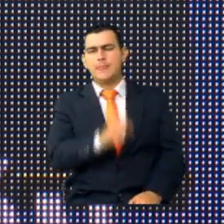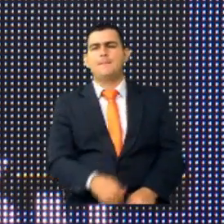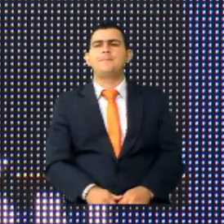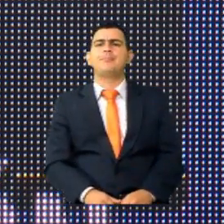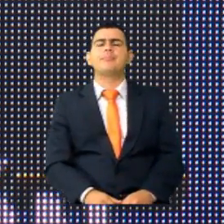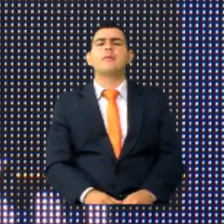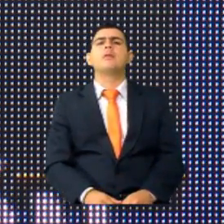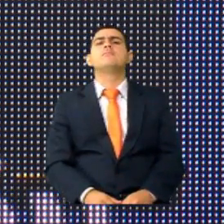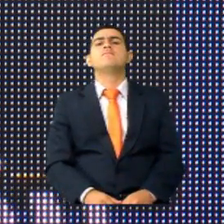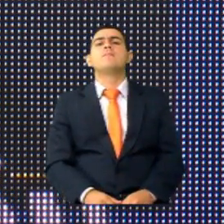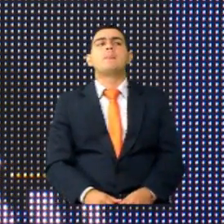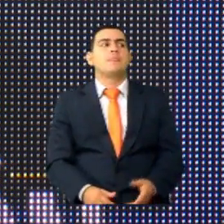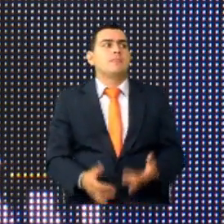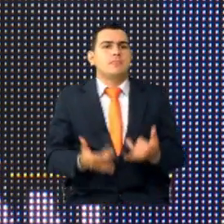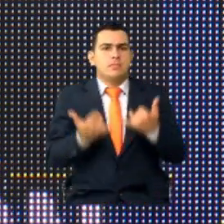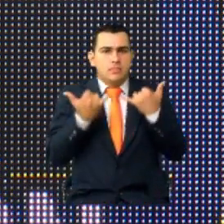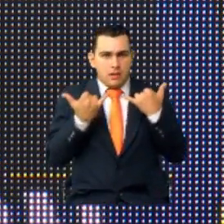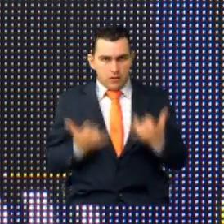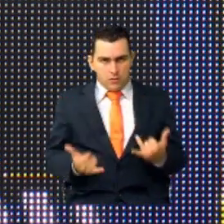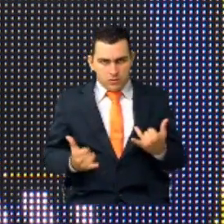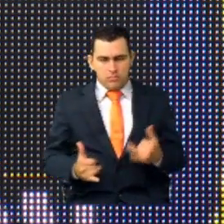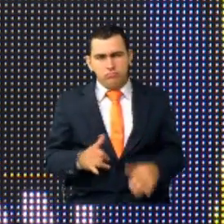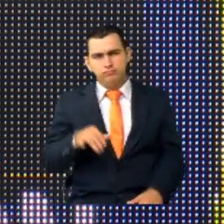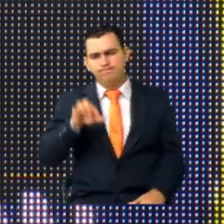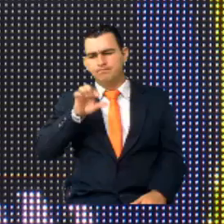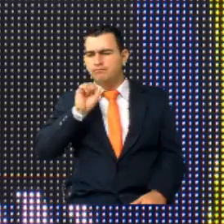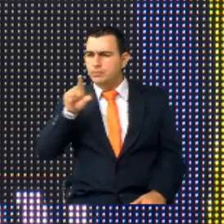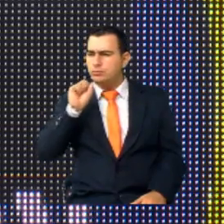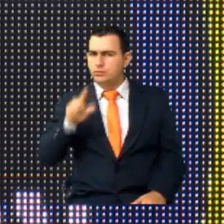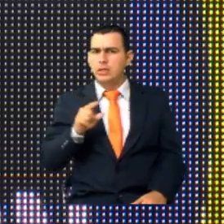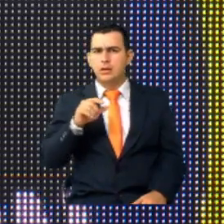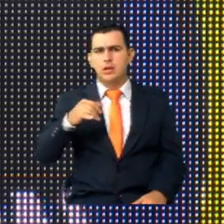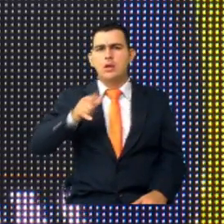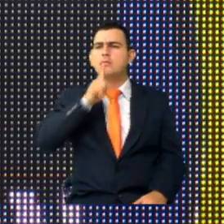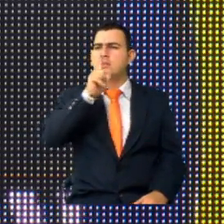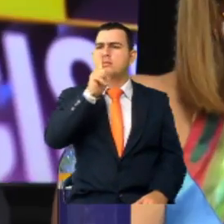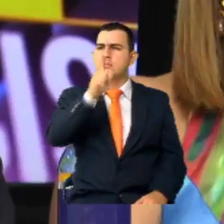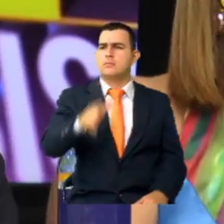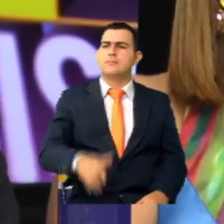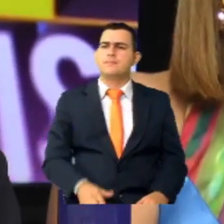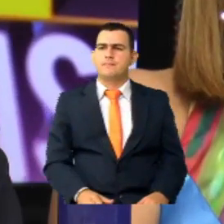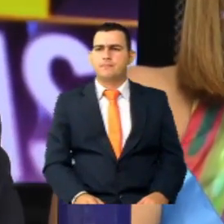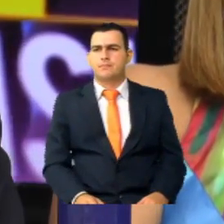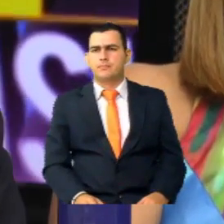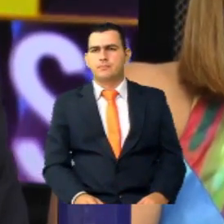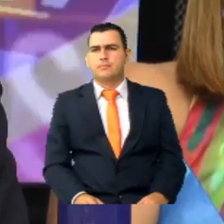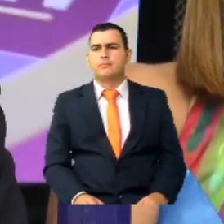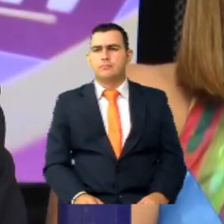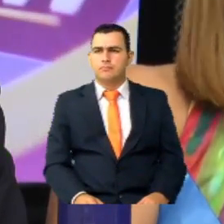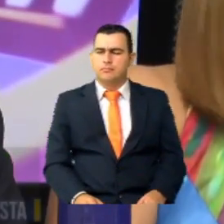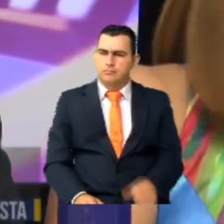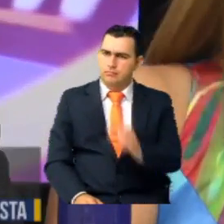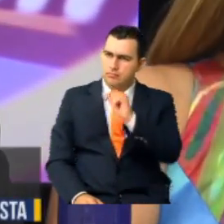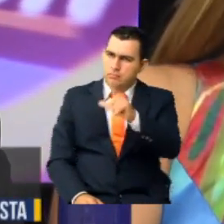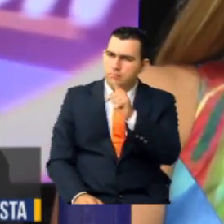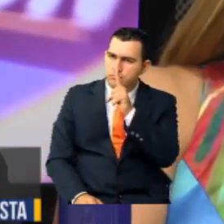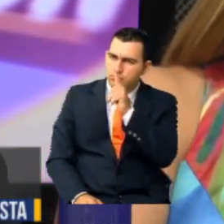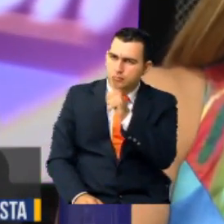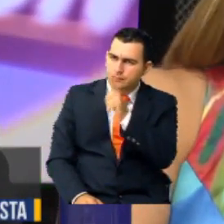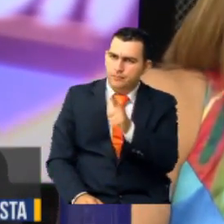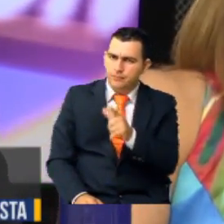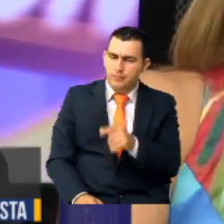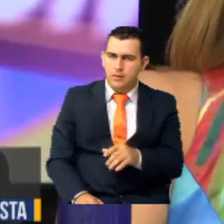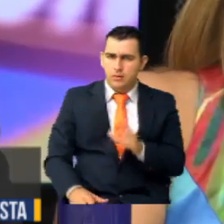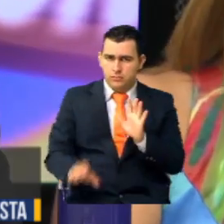tiempo ahora para que Pedro Severiche le formule la pregunta al candidato Jonathan Vázquez. Candidato, la Constitución del